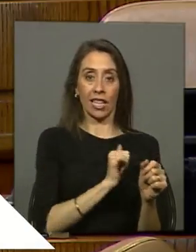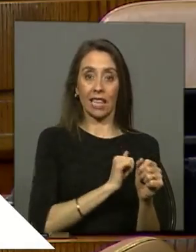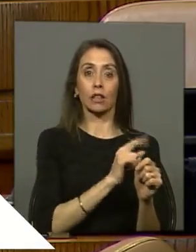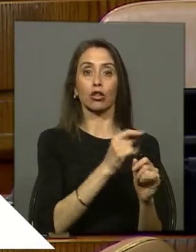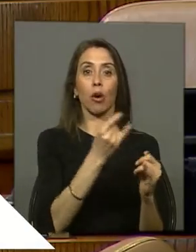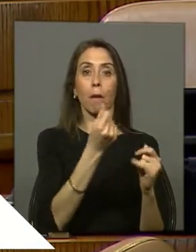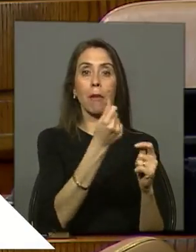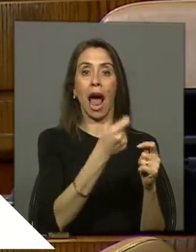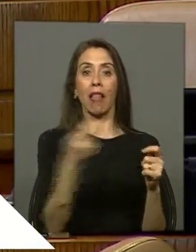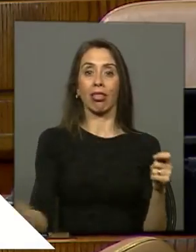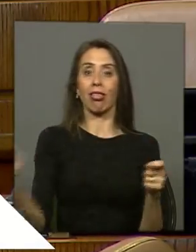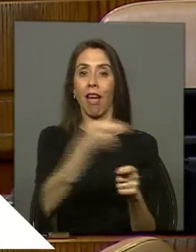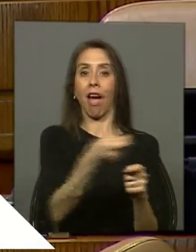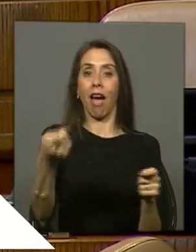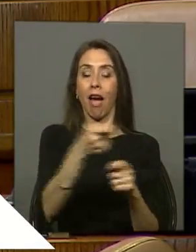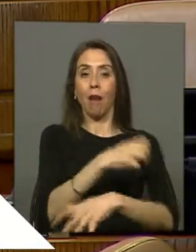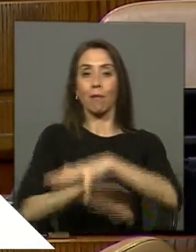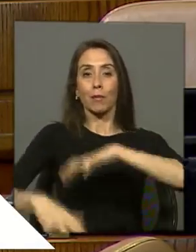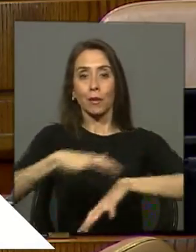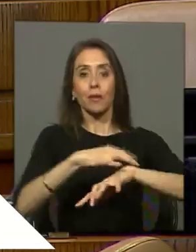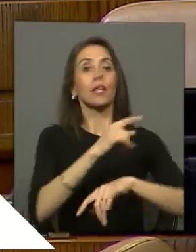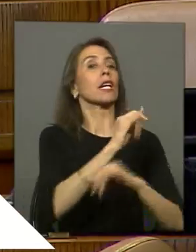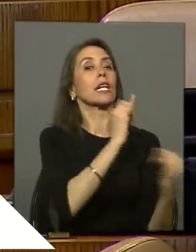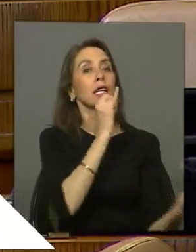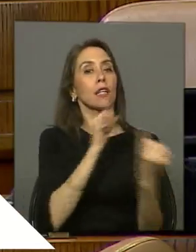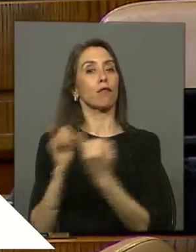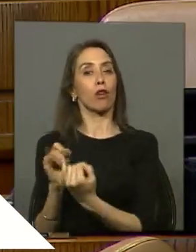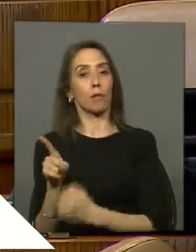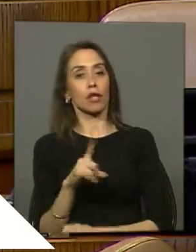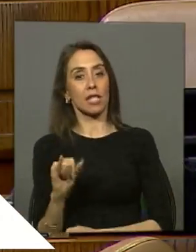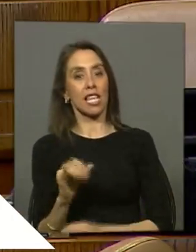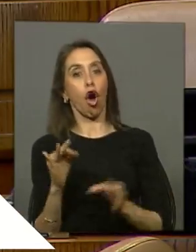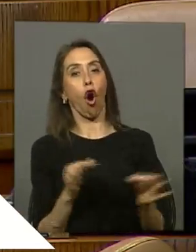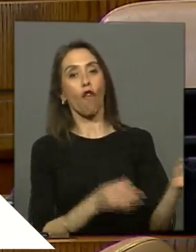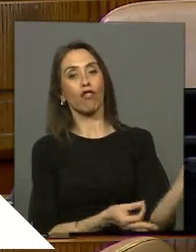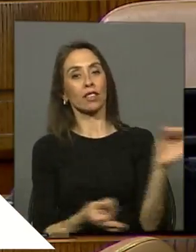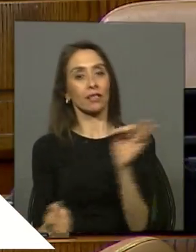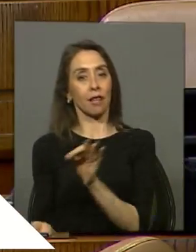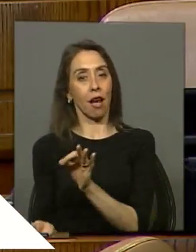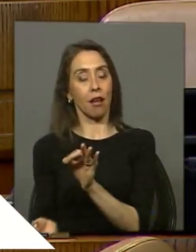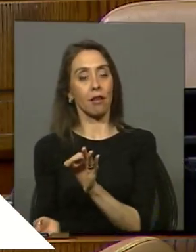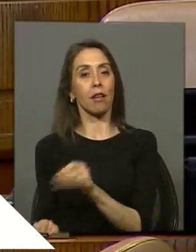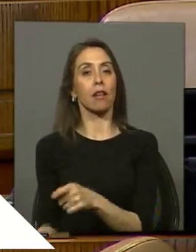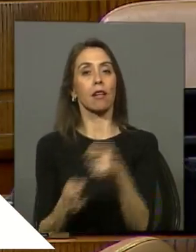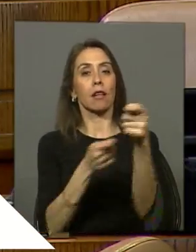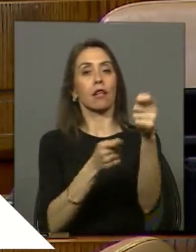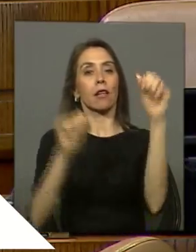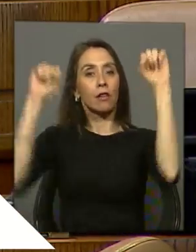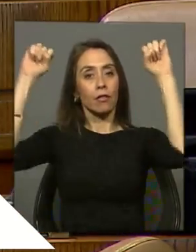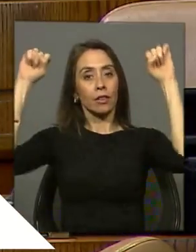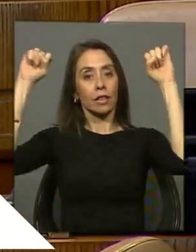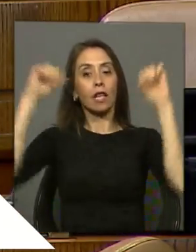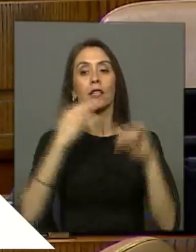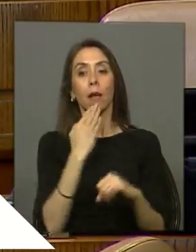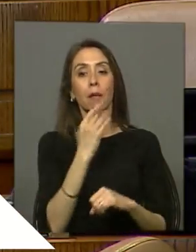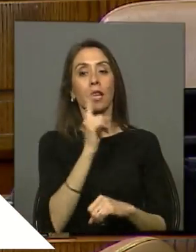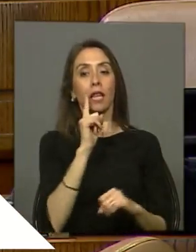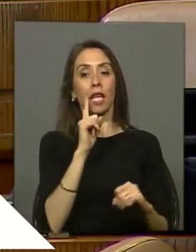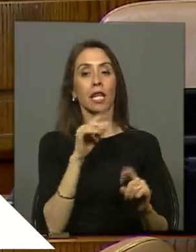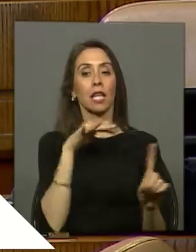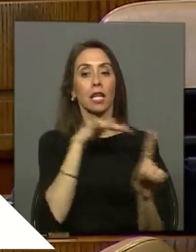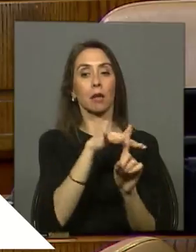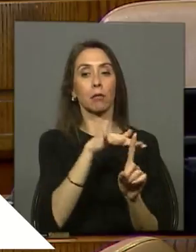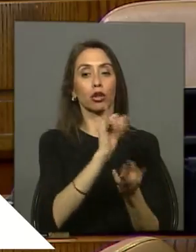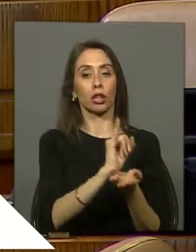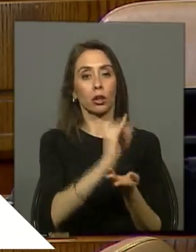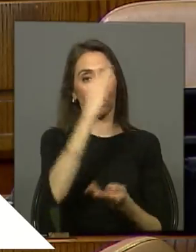información de manera oficial tanto al servicio de impuesto interno como también al ministerio público y por eso también le cabe un reproche al